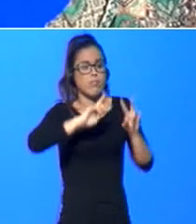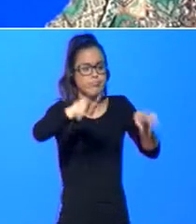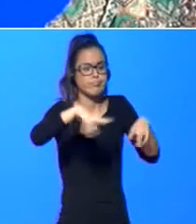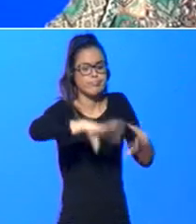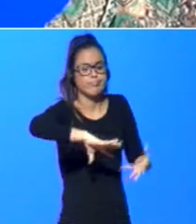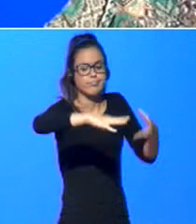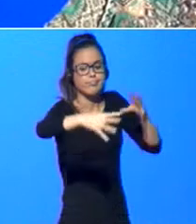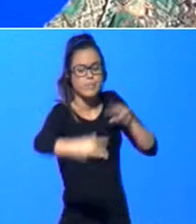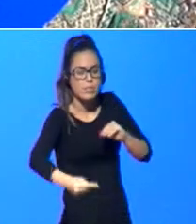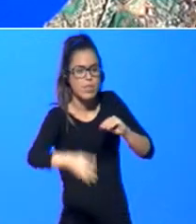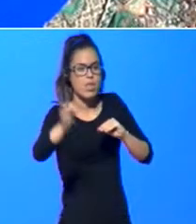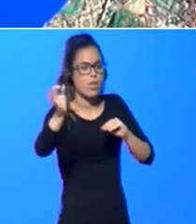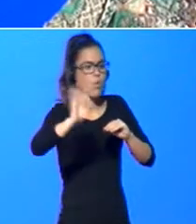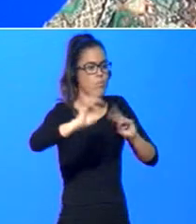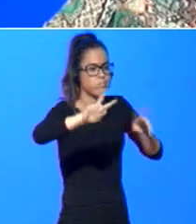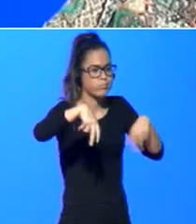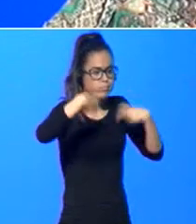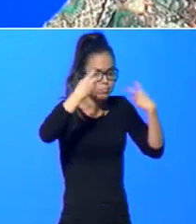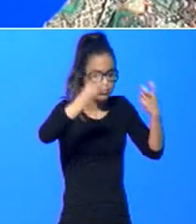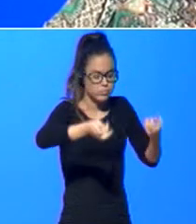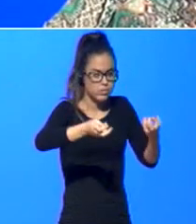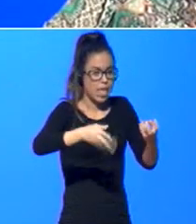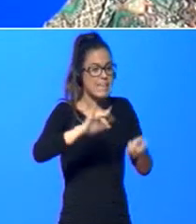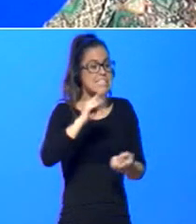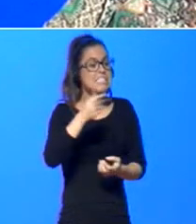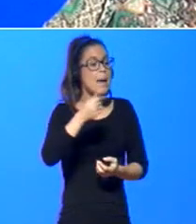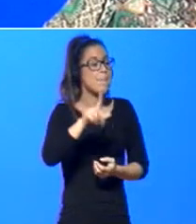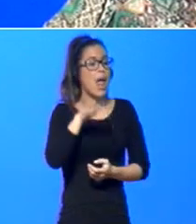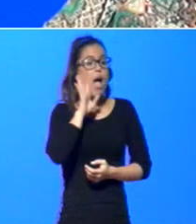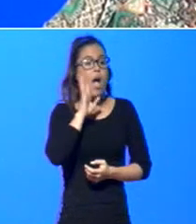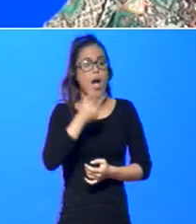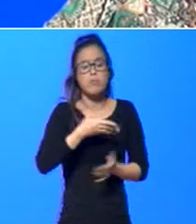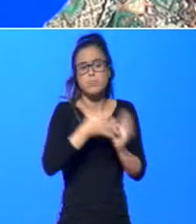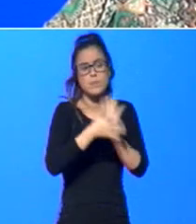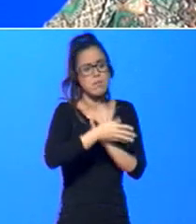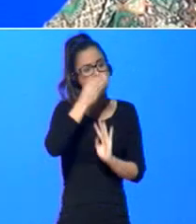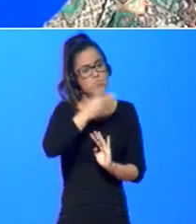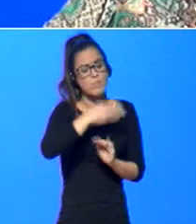eta behar bada gainditzeko, eta Isabelek azaldu dago oso ondo zelan gainditu.